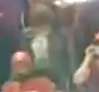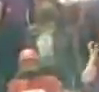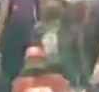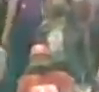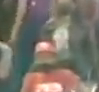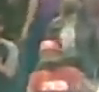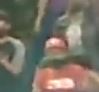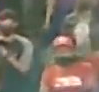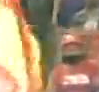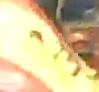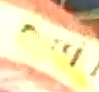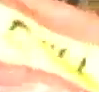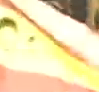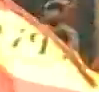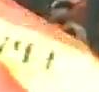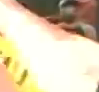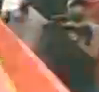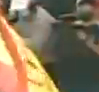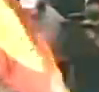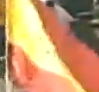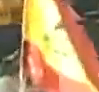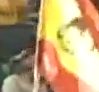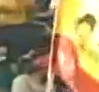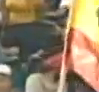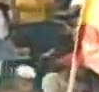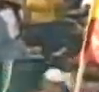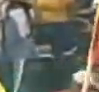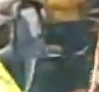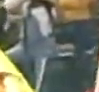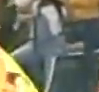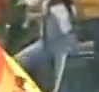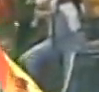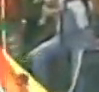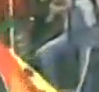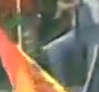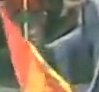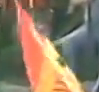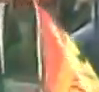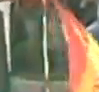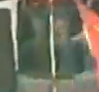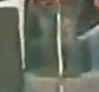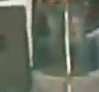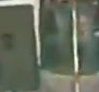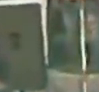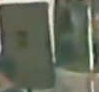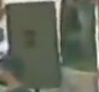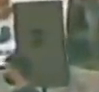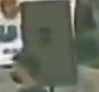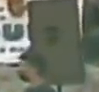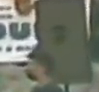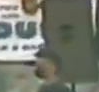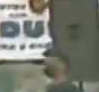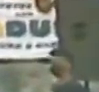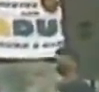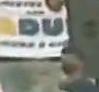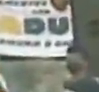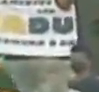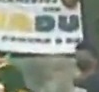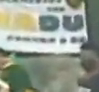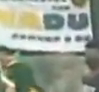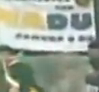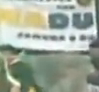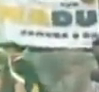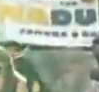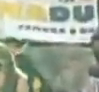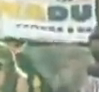Así culmina esta importante jornada del presidente Nicolás Maduro con el pueblo venezolano rumbo a